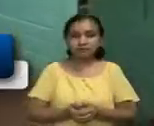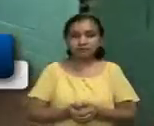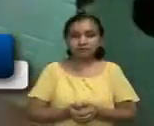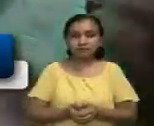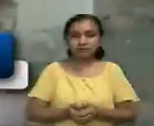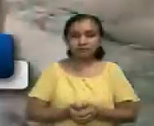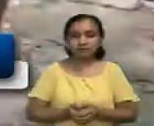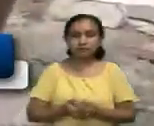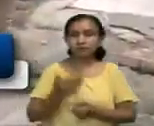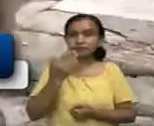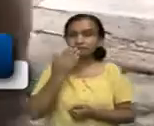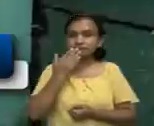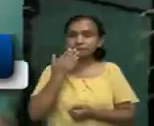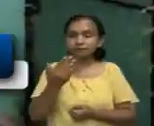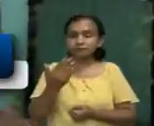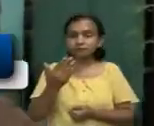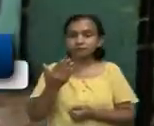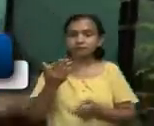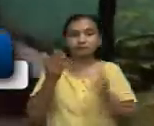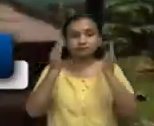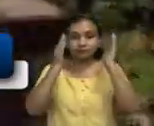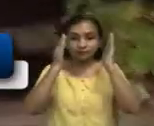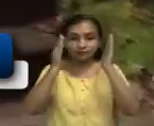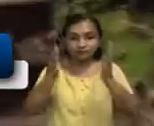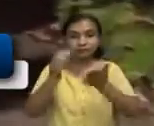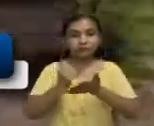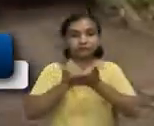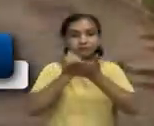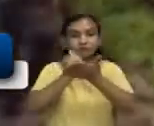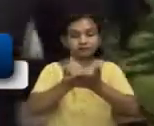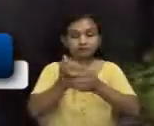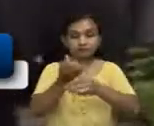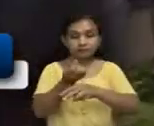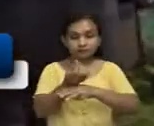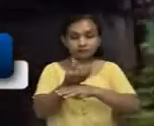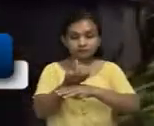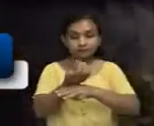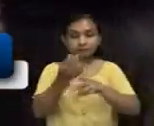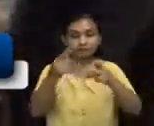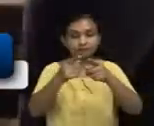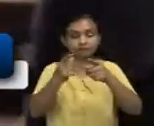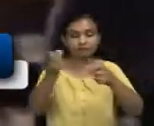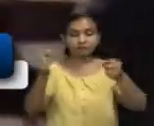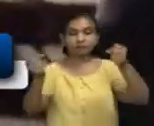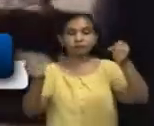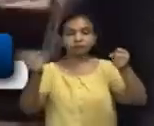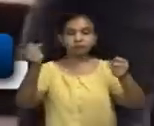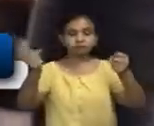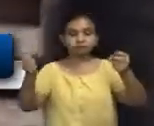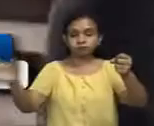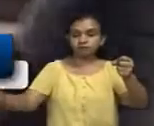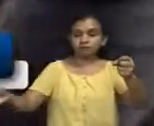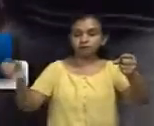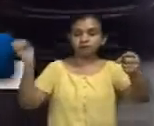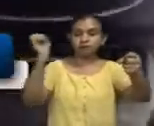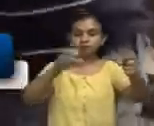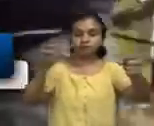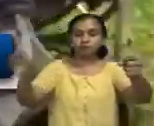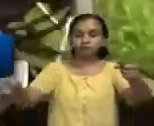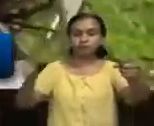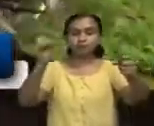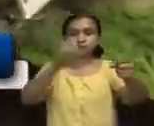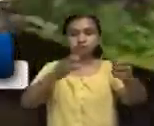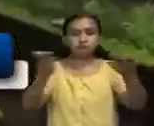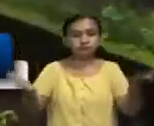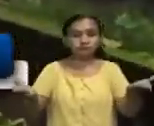el buen servicio que puede brindar la alcaldía de Managua, los camiones recolectores de basura, pero